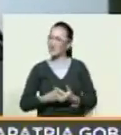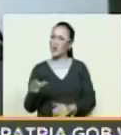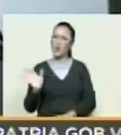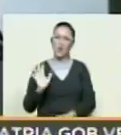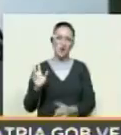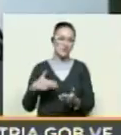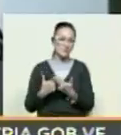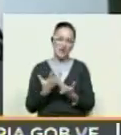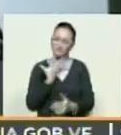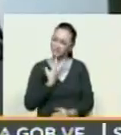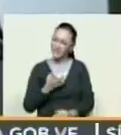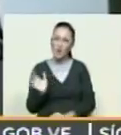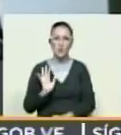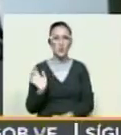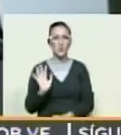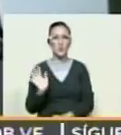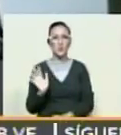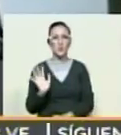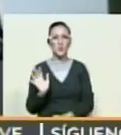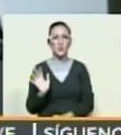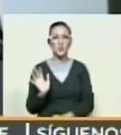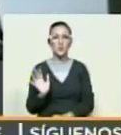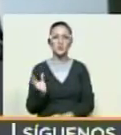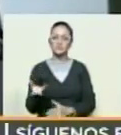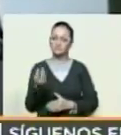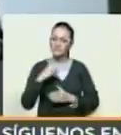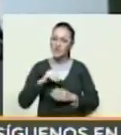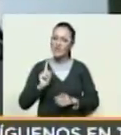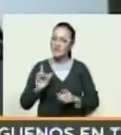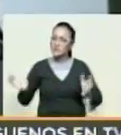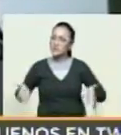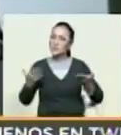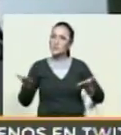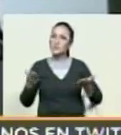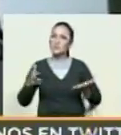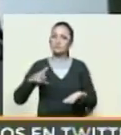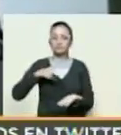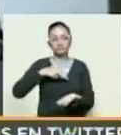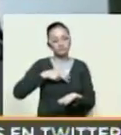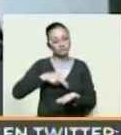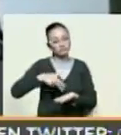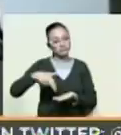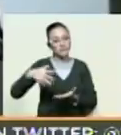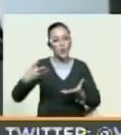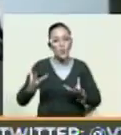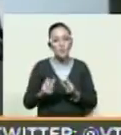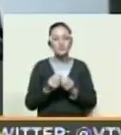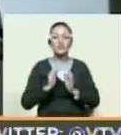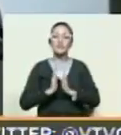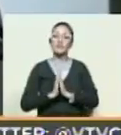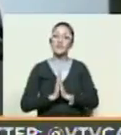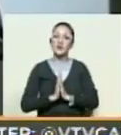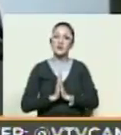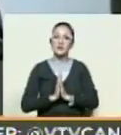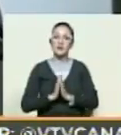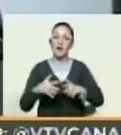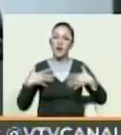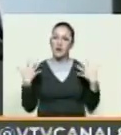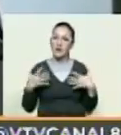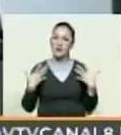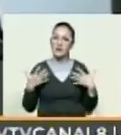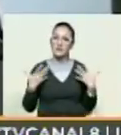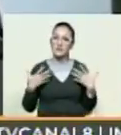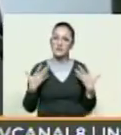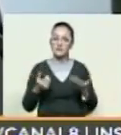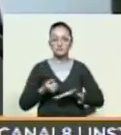toda tristeza. Tenemos que llenarnos de entusiasmo y caminar y recibir de la Virgen tantas alegrías,